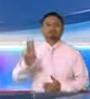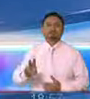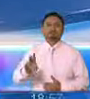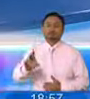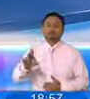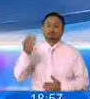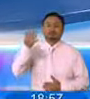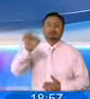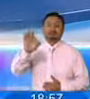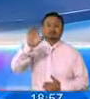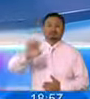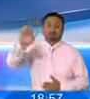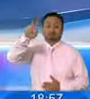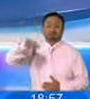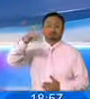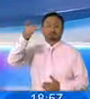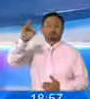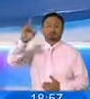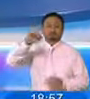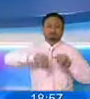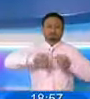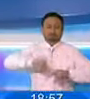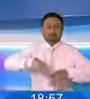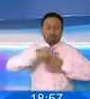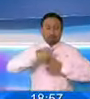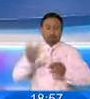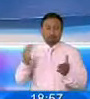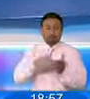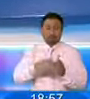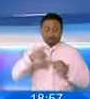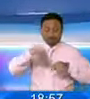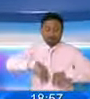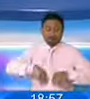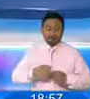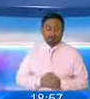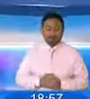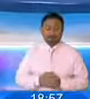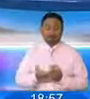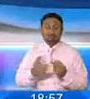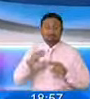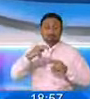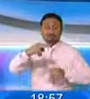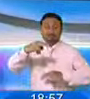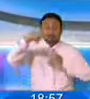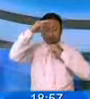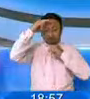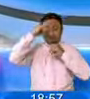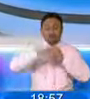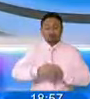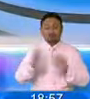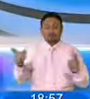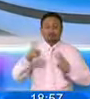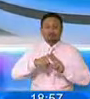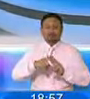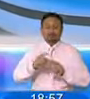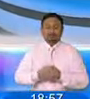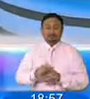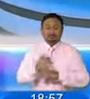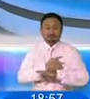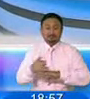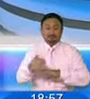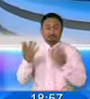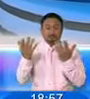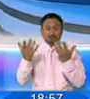Viernes 19 de enero del 2018, amigos. Es un gusto estar nuevamente con ustedes aquí en la emisión estelar del Comercio TV, finalizando